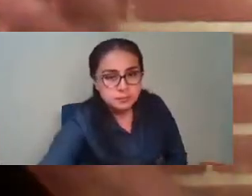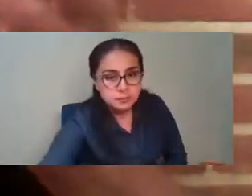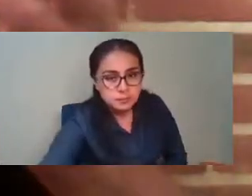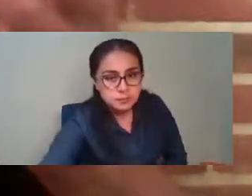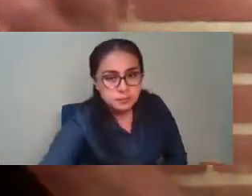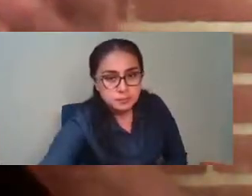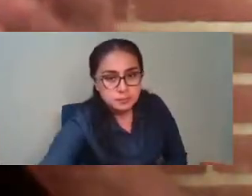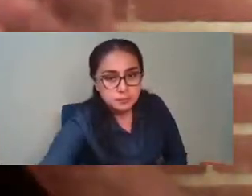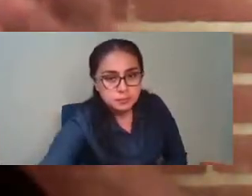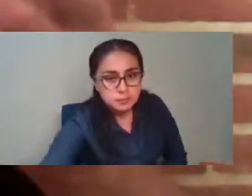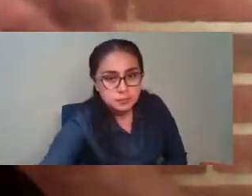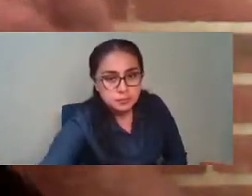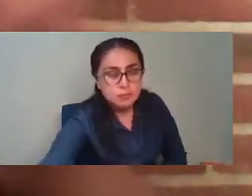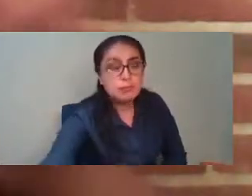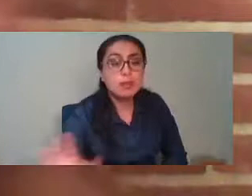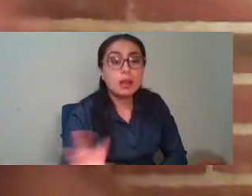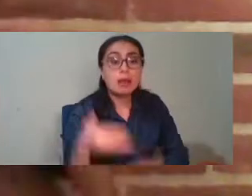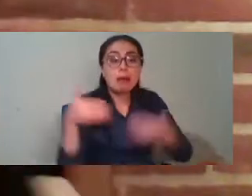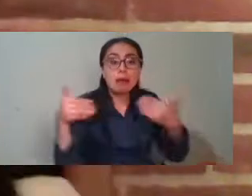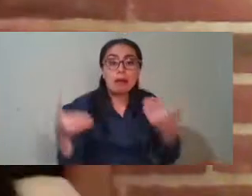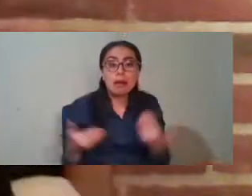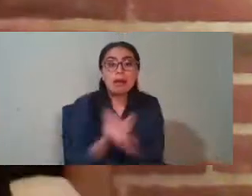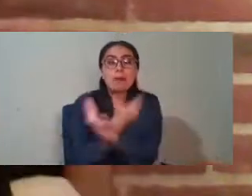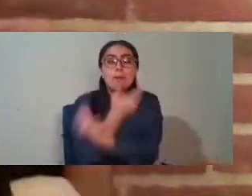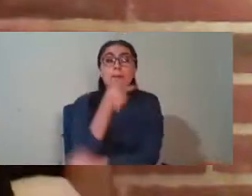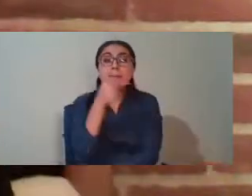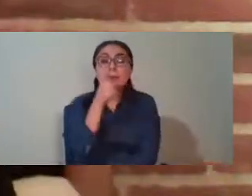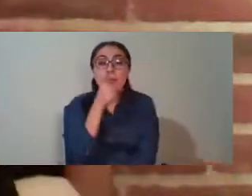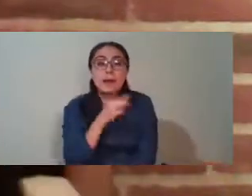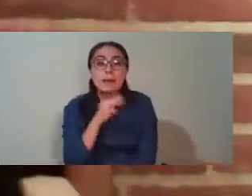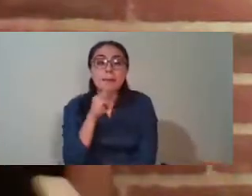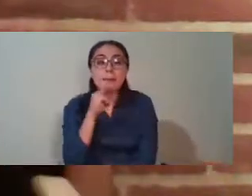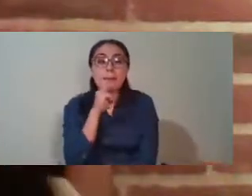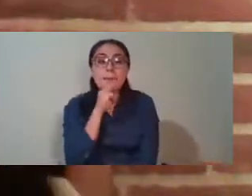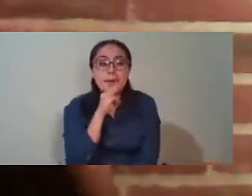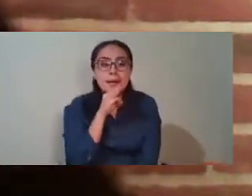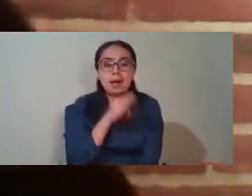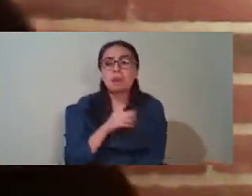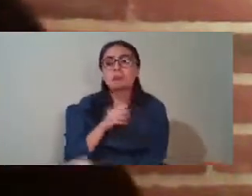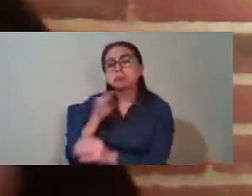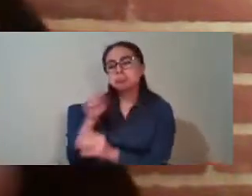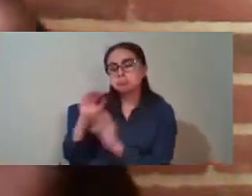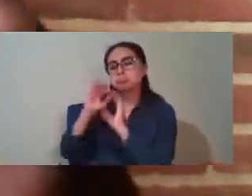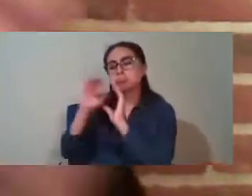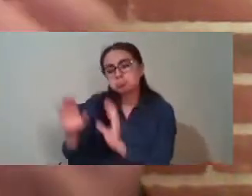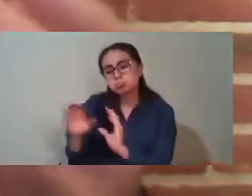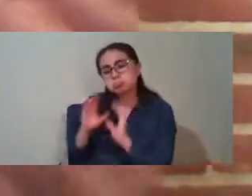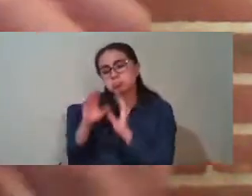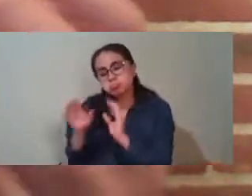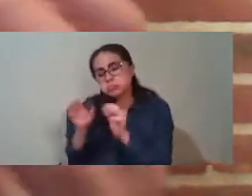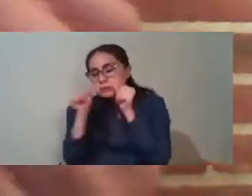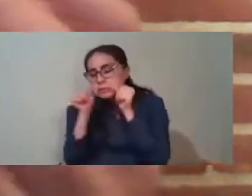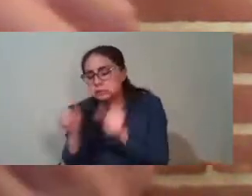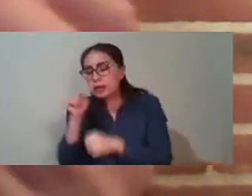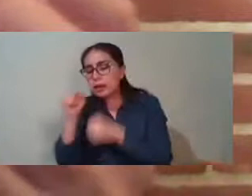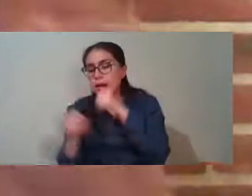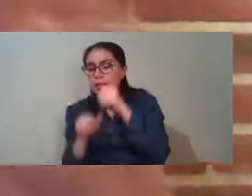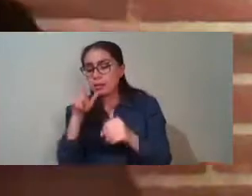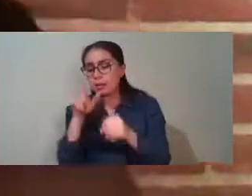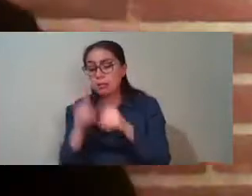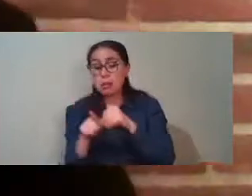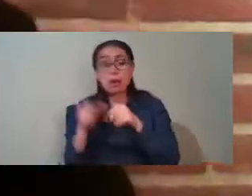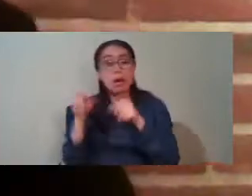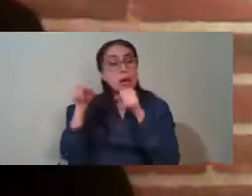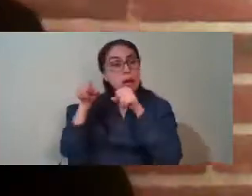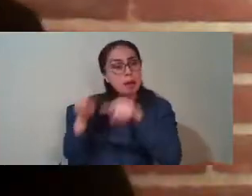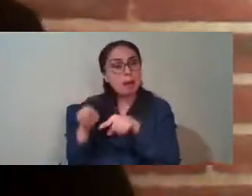la madre y el padre crían a este animal que de alguna manera se mimetiza con los otros